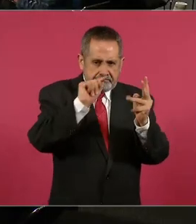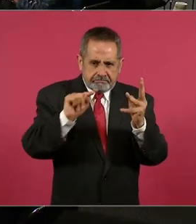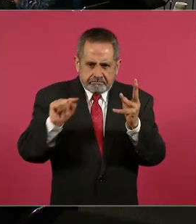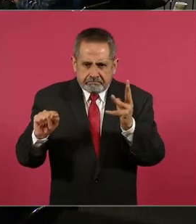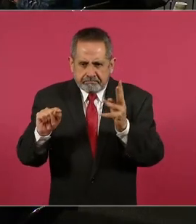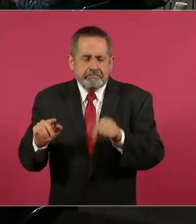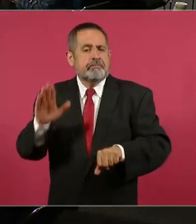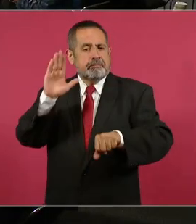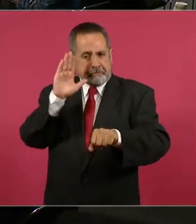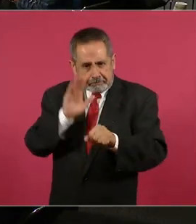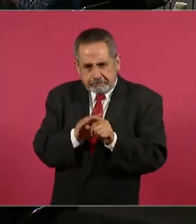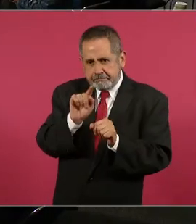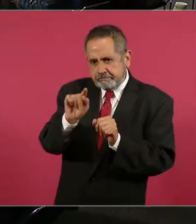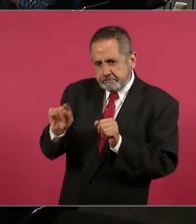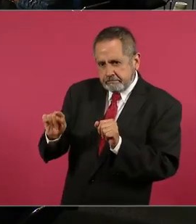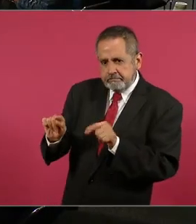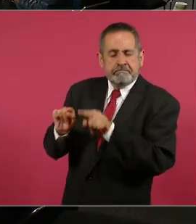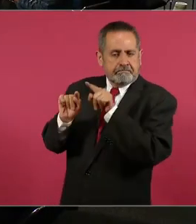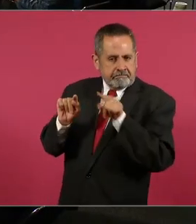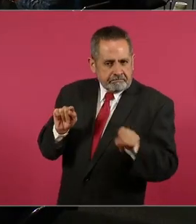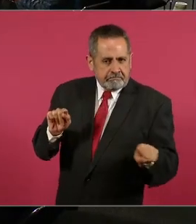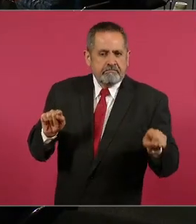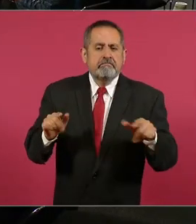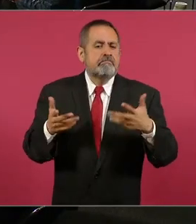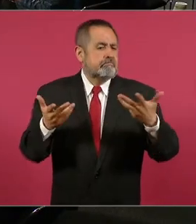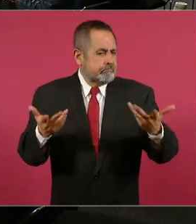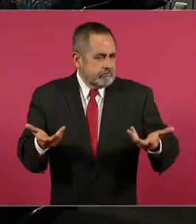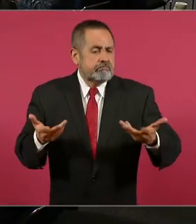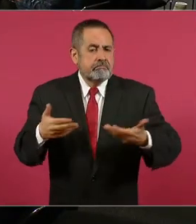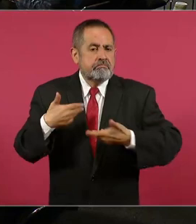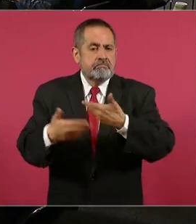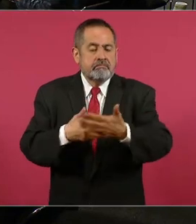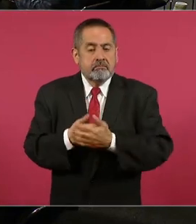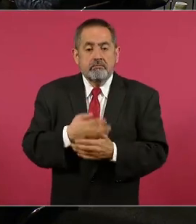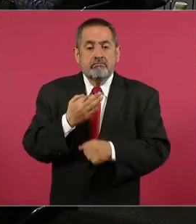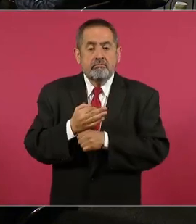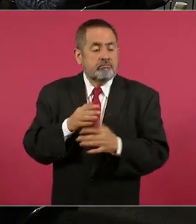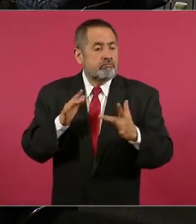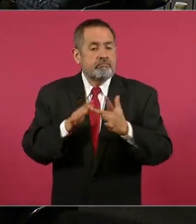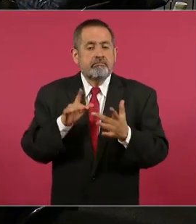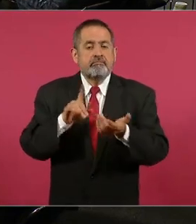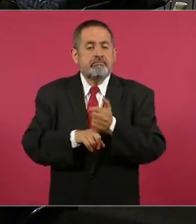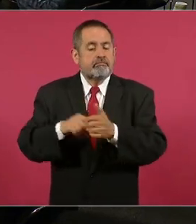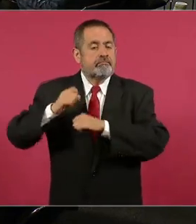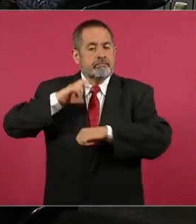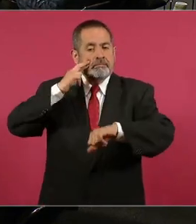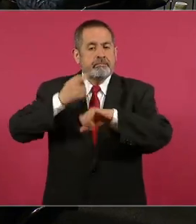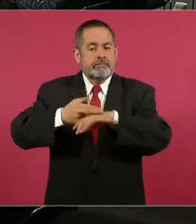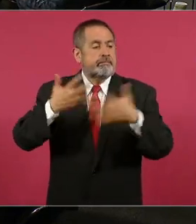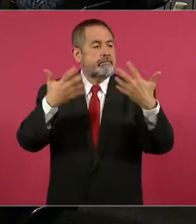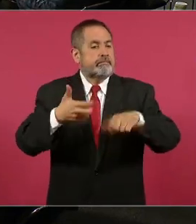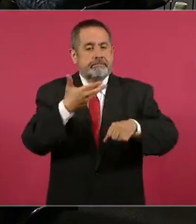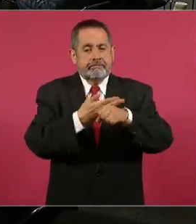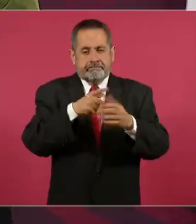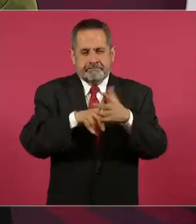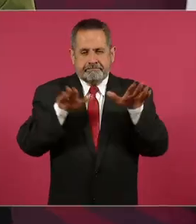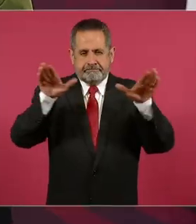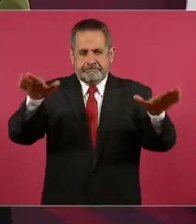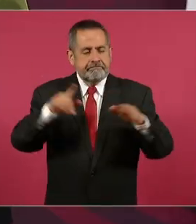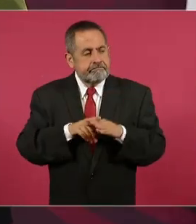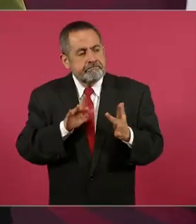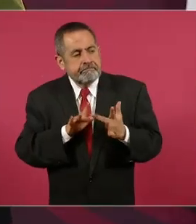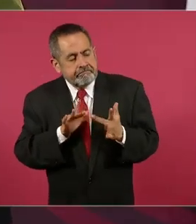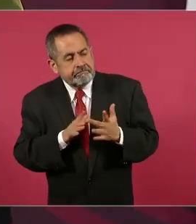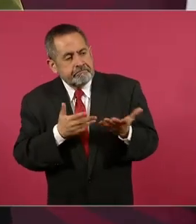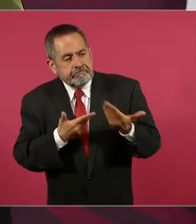reajustando. Esto es lo que pensamos en base al acercamiento que tuvimos con la FAC, con las empresas